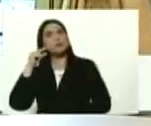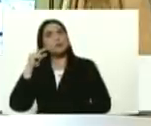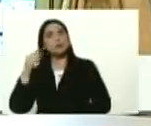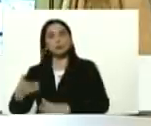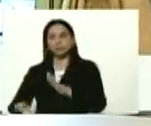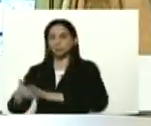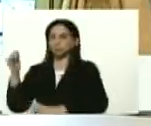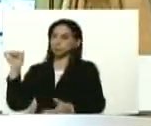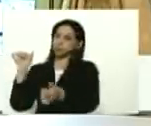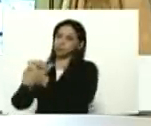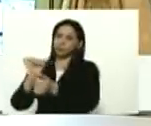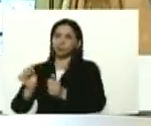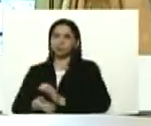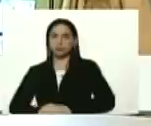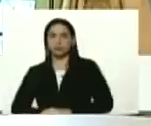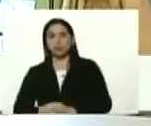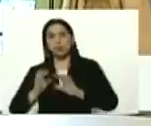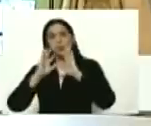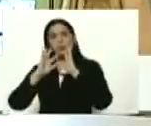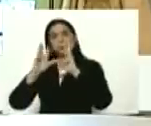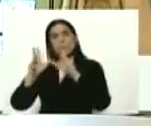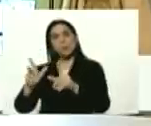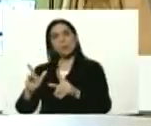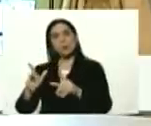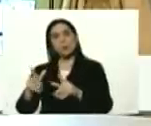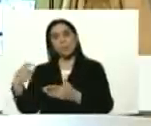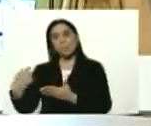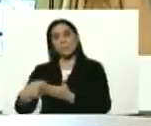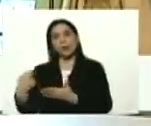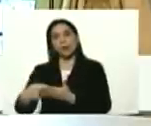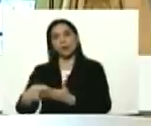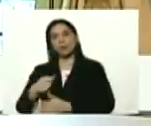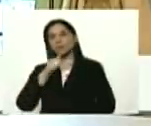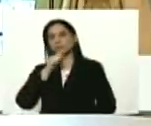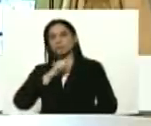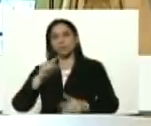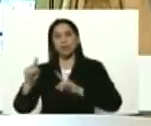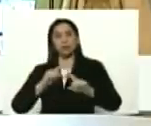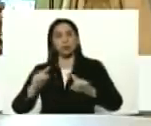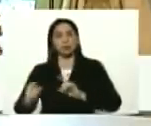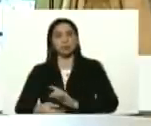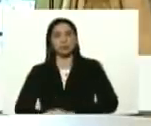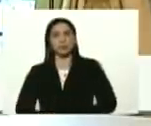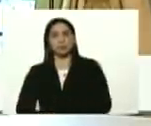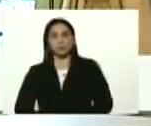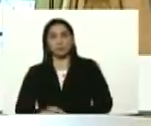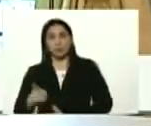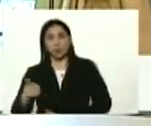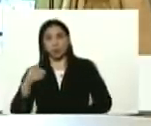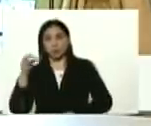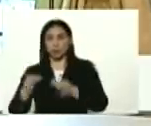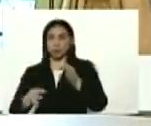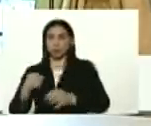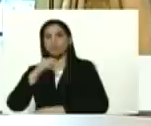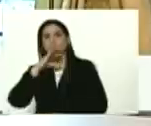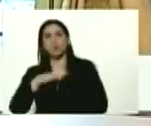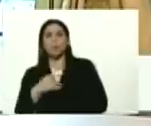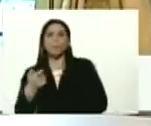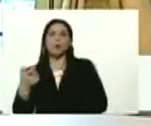cárcel, confesaron quién les pagó, quién los mandó. Esos juicios históricos poco se